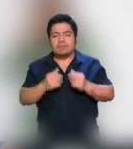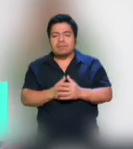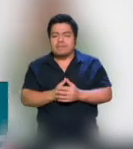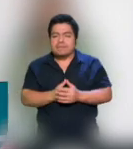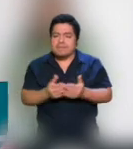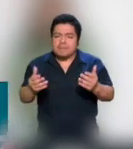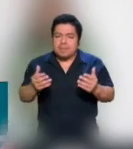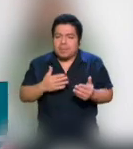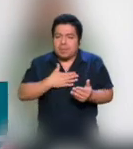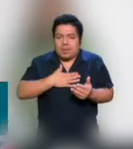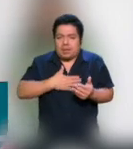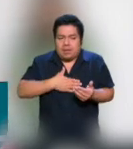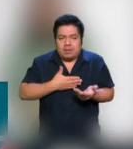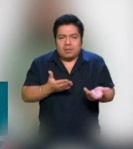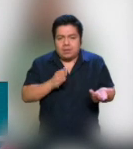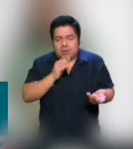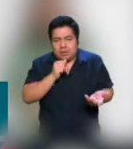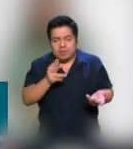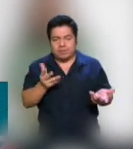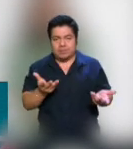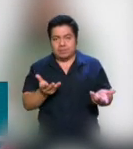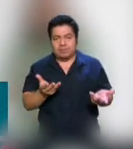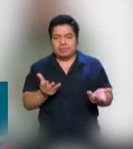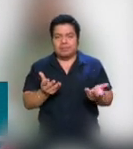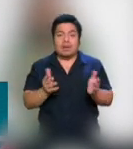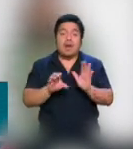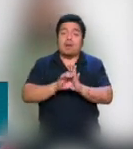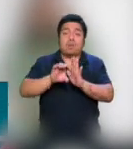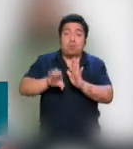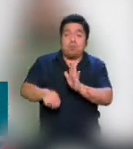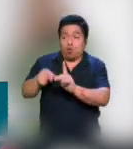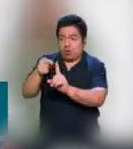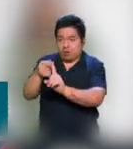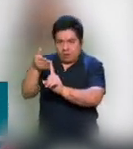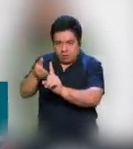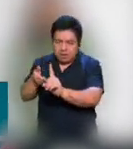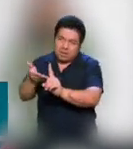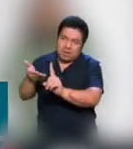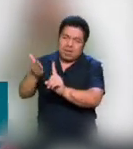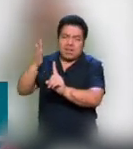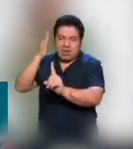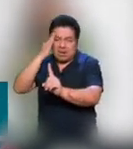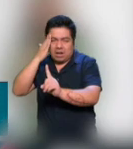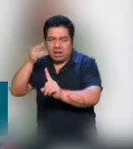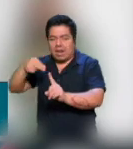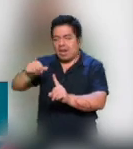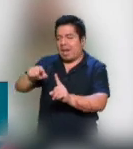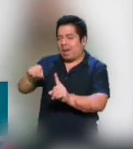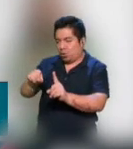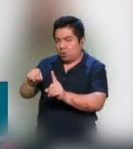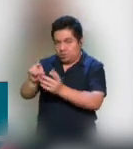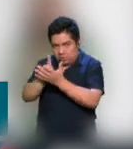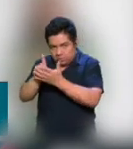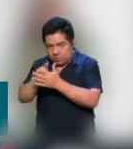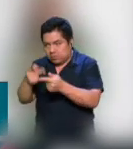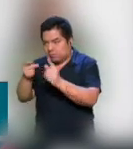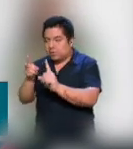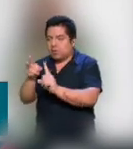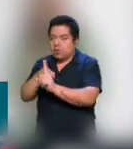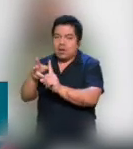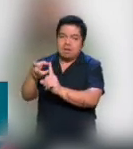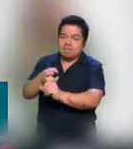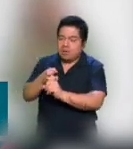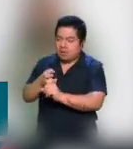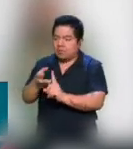No justifica los medios. Entonces, no porque hayan detenido a un narcotraficante, uno no ve